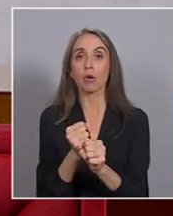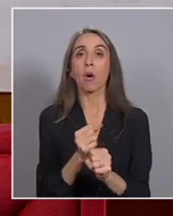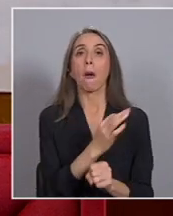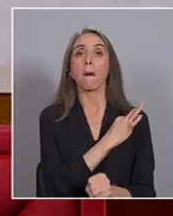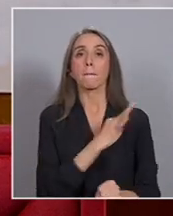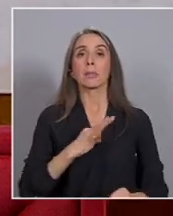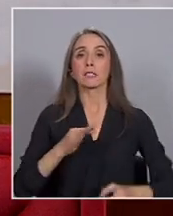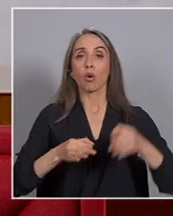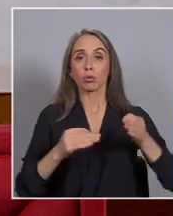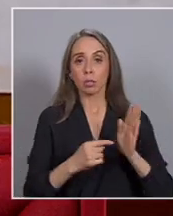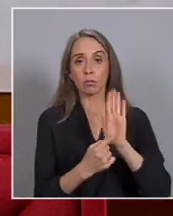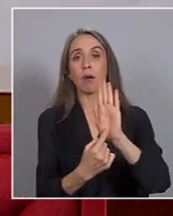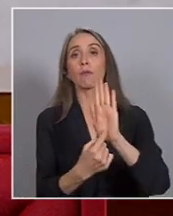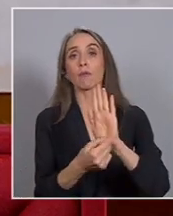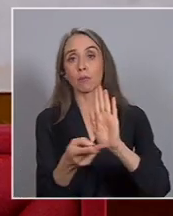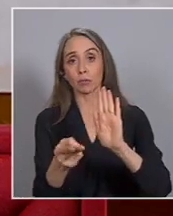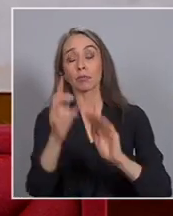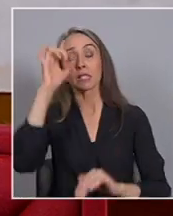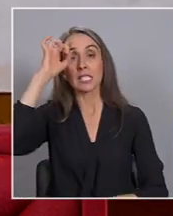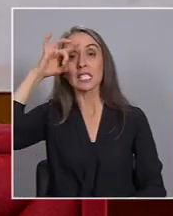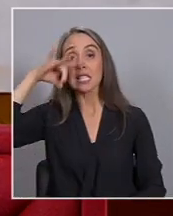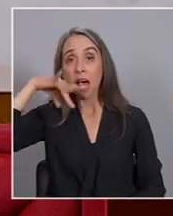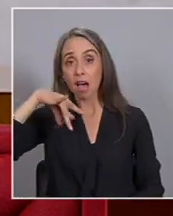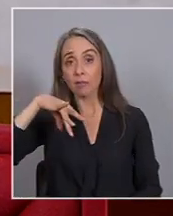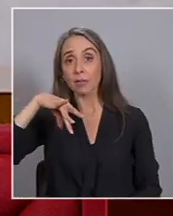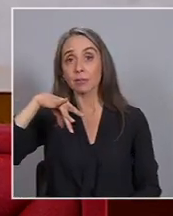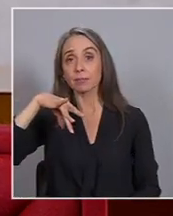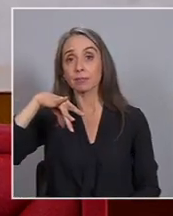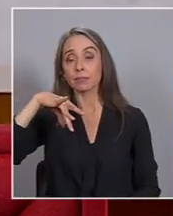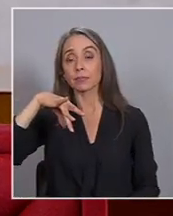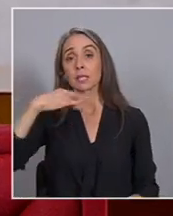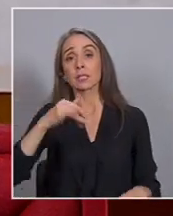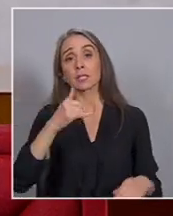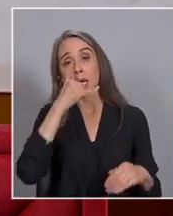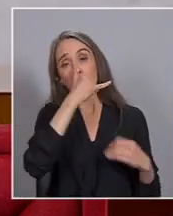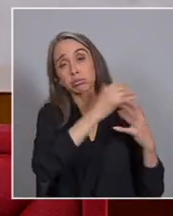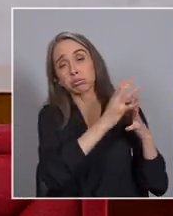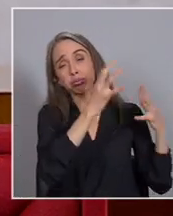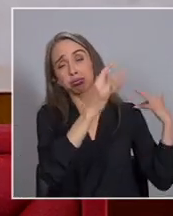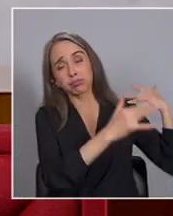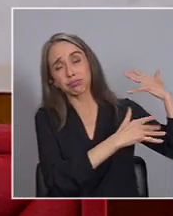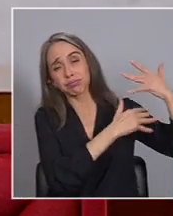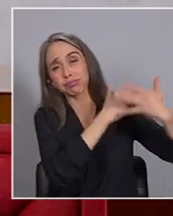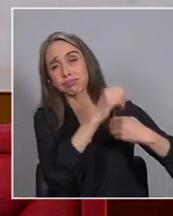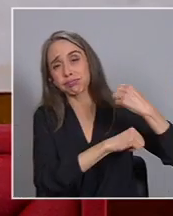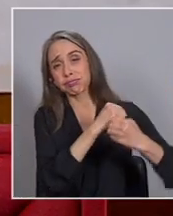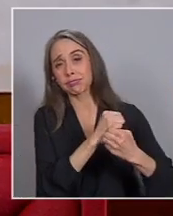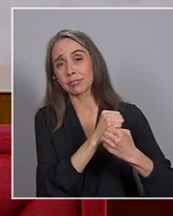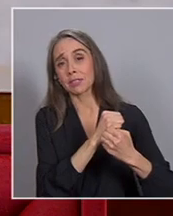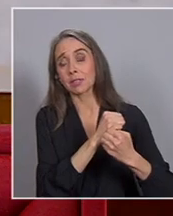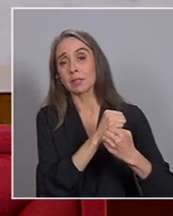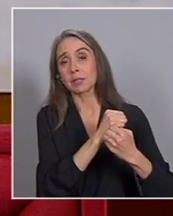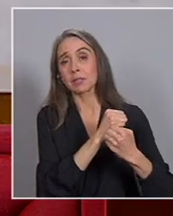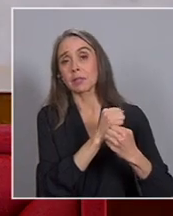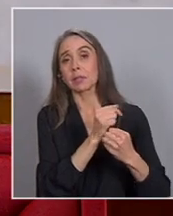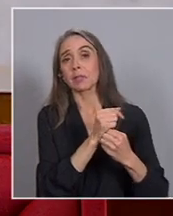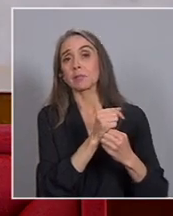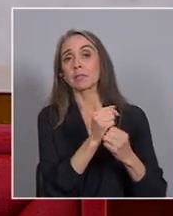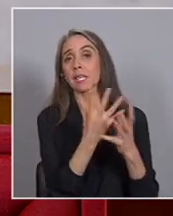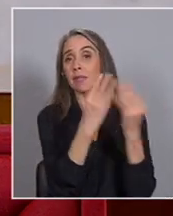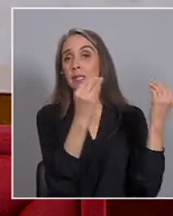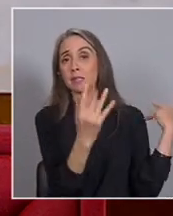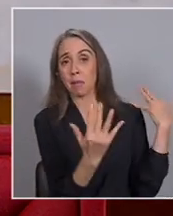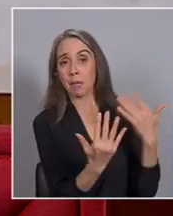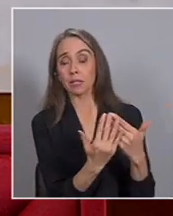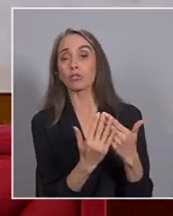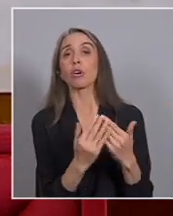de Justicia. Sabemos que ha pasado mucho tiempo, pero como dije en